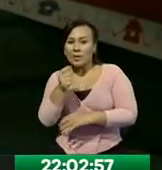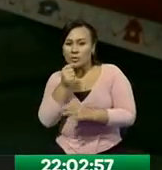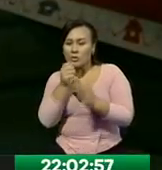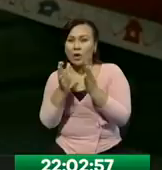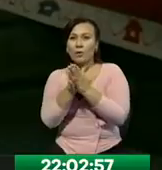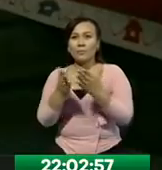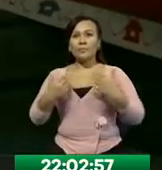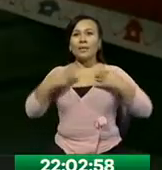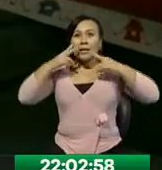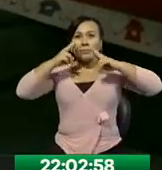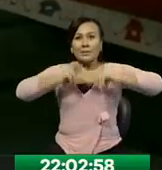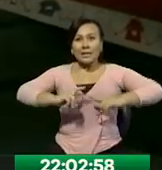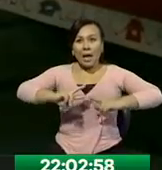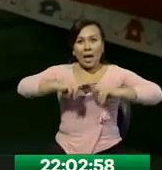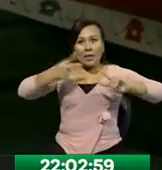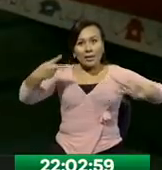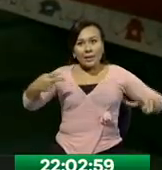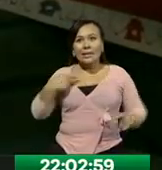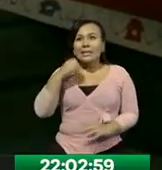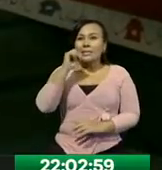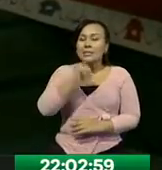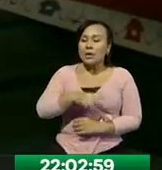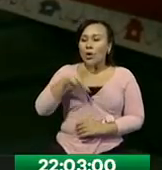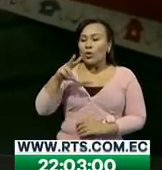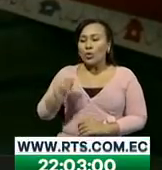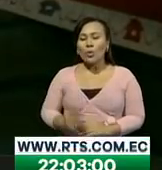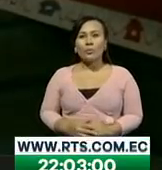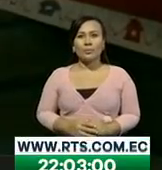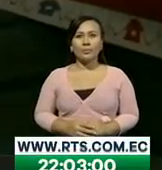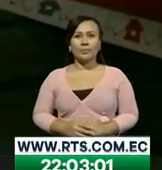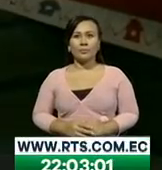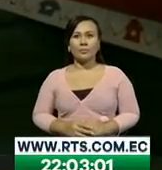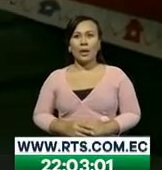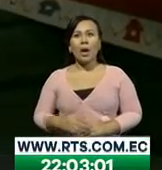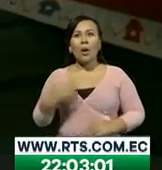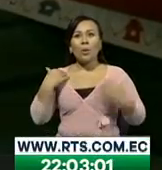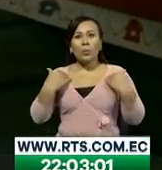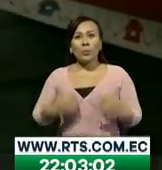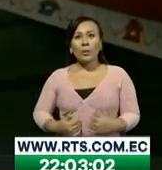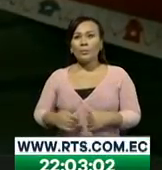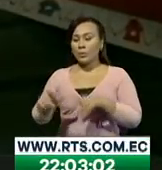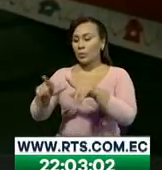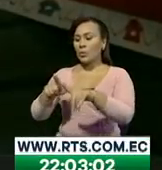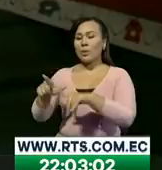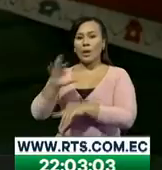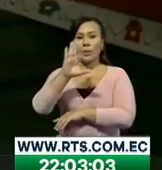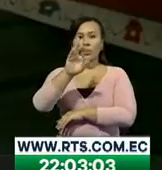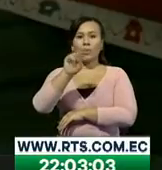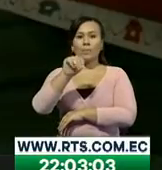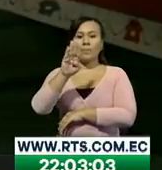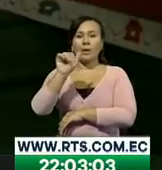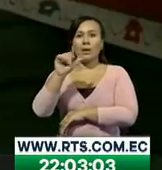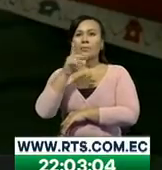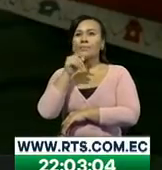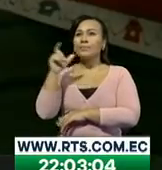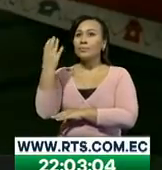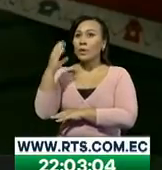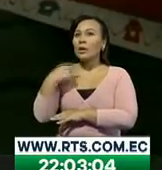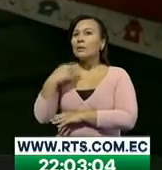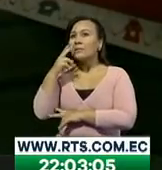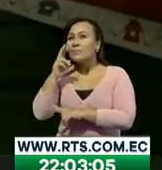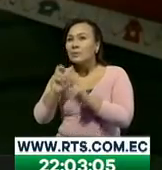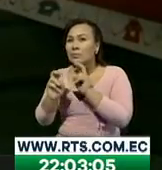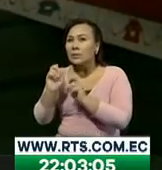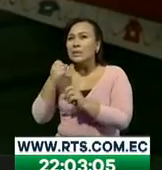con el adn y así determinar si los cadáveres encontrados en la zona rural de tumaco corresponden a nuestros compatriotas asesinados